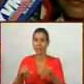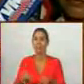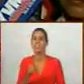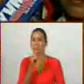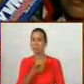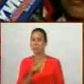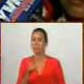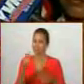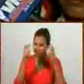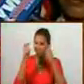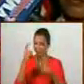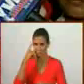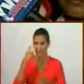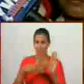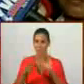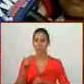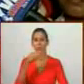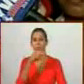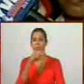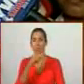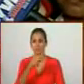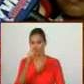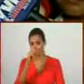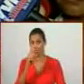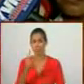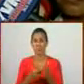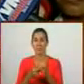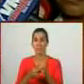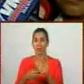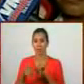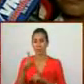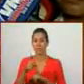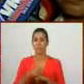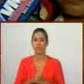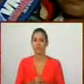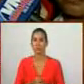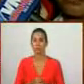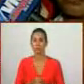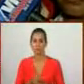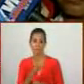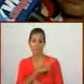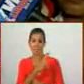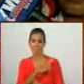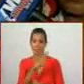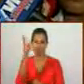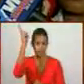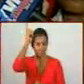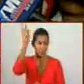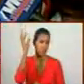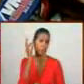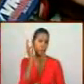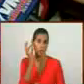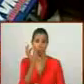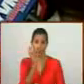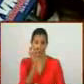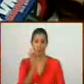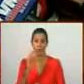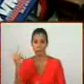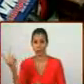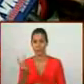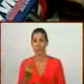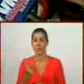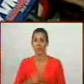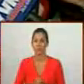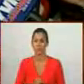el día 12 de octubre de este año 2012, hemos tenido una reunión con los caciques mayores y las cacicas mayores de las